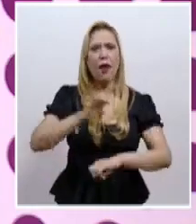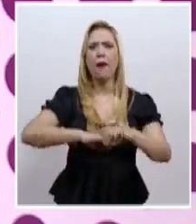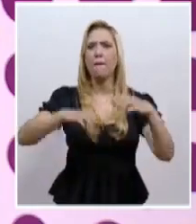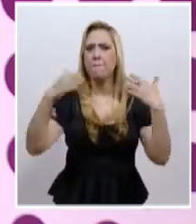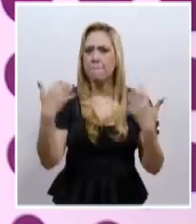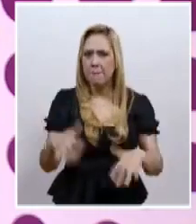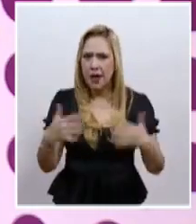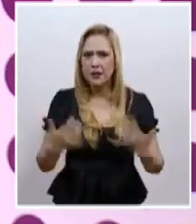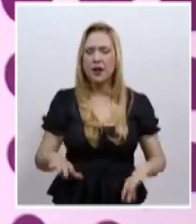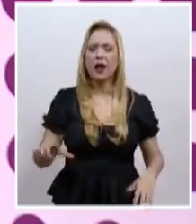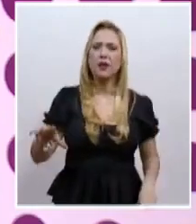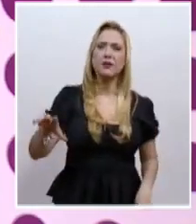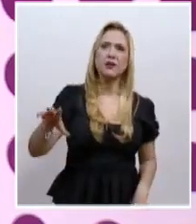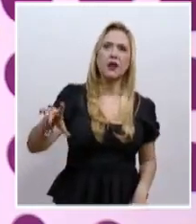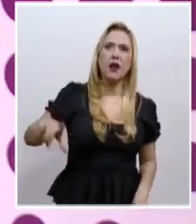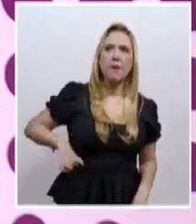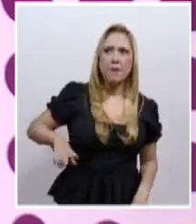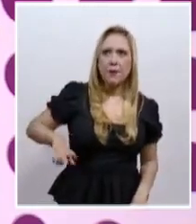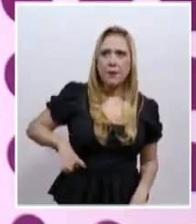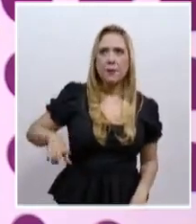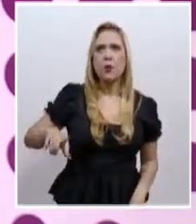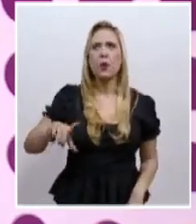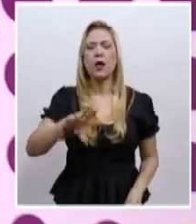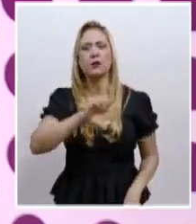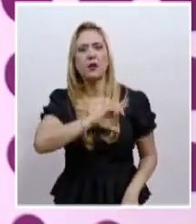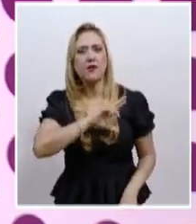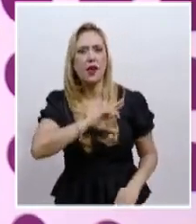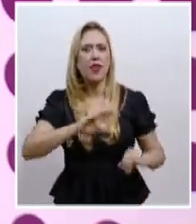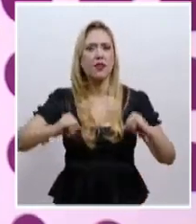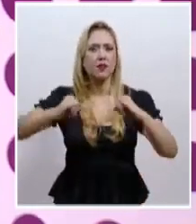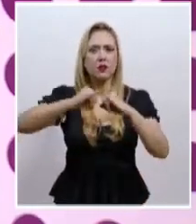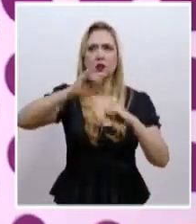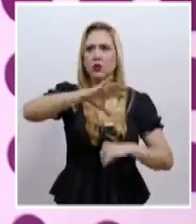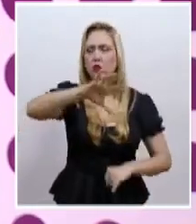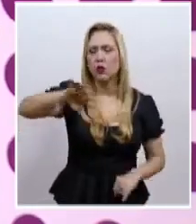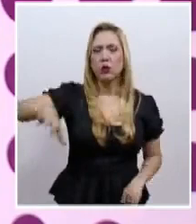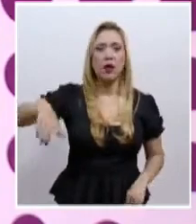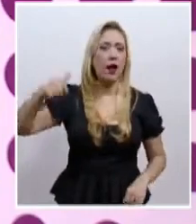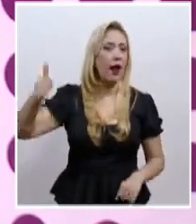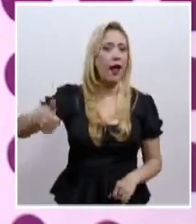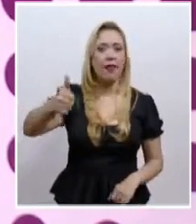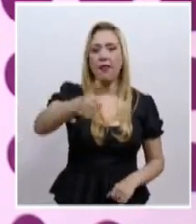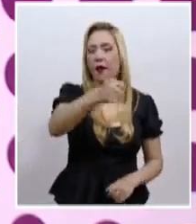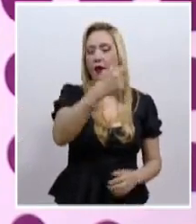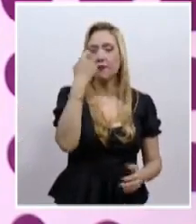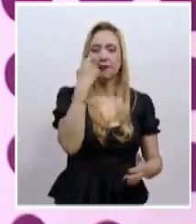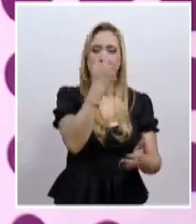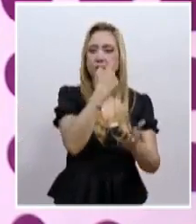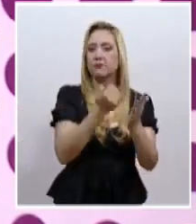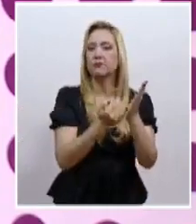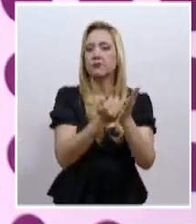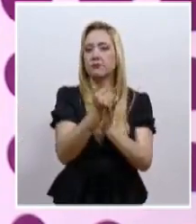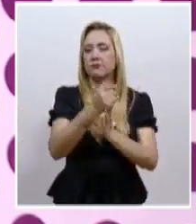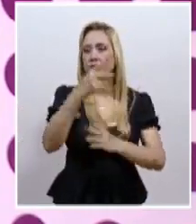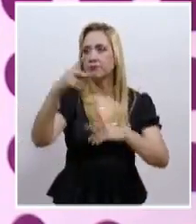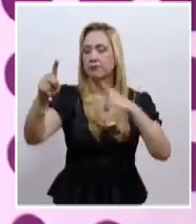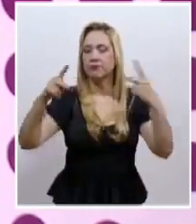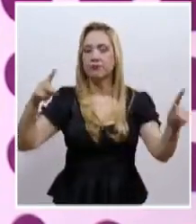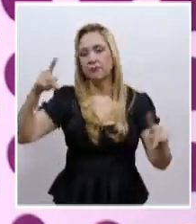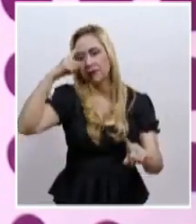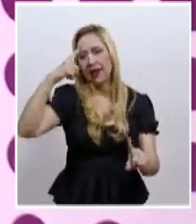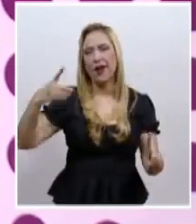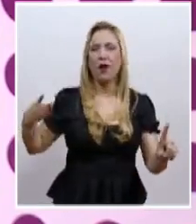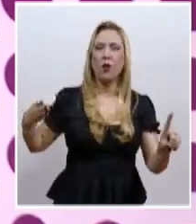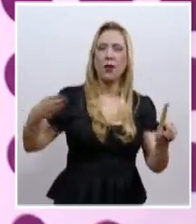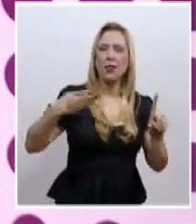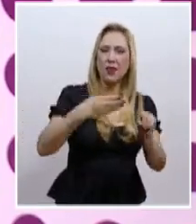las instituciones públicas y privadas, toman decisiones, cada quien en su esfera, buscando cumplir algún